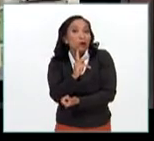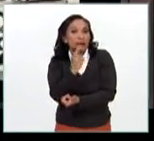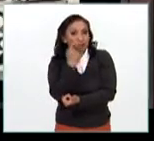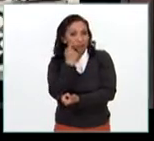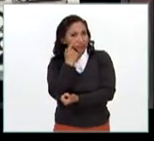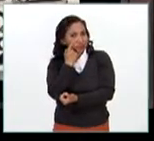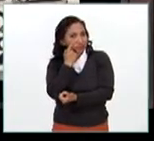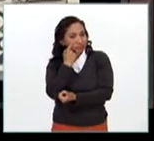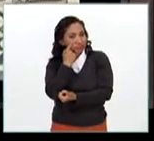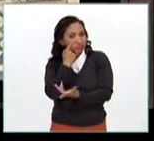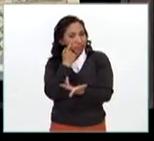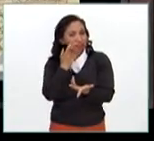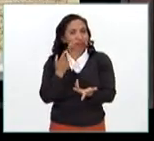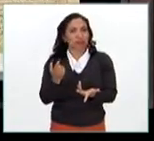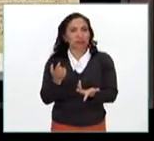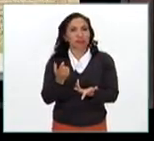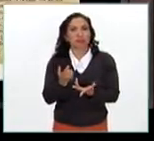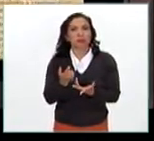Pero fíjate que,